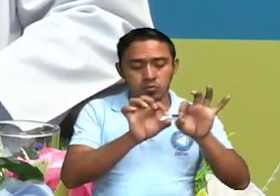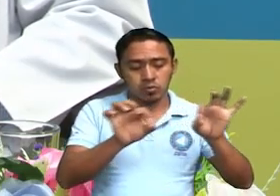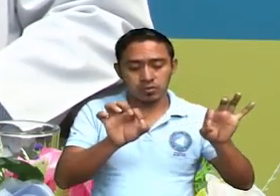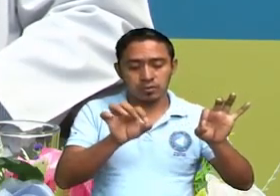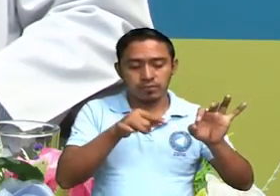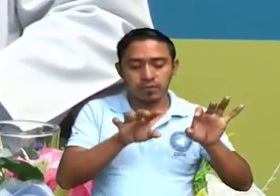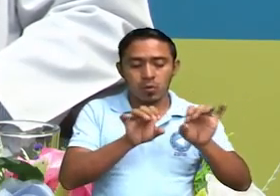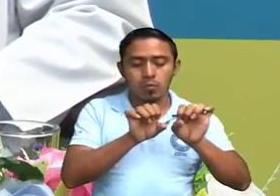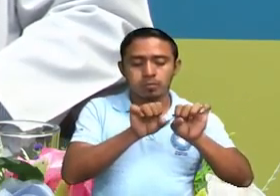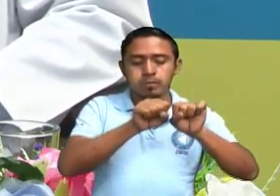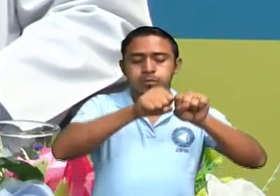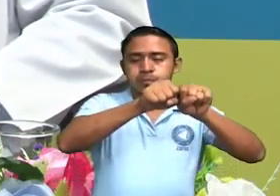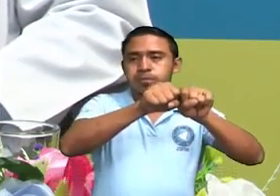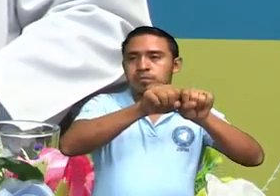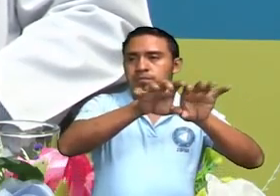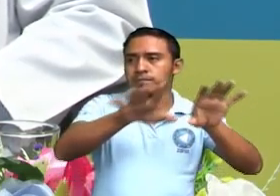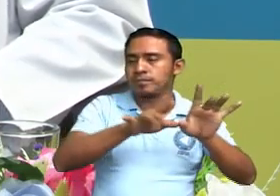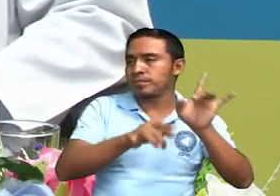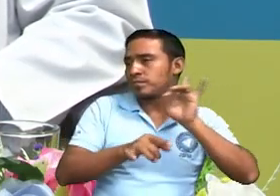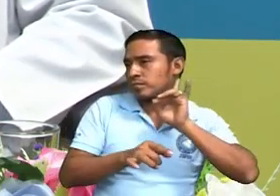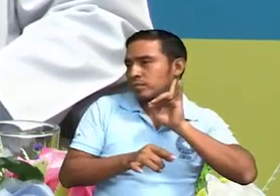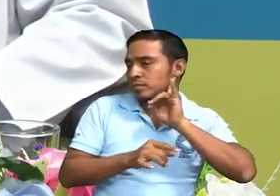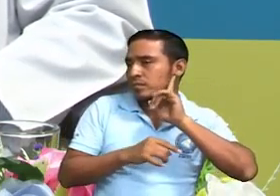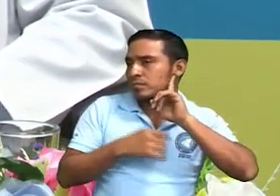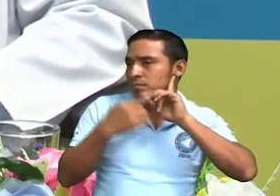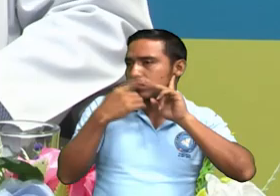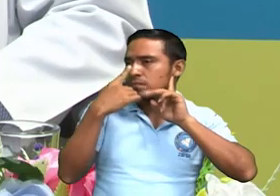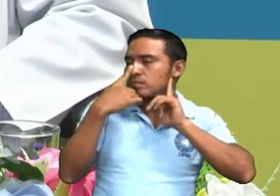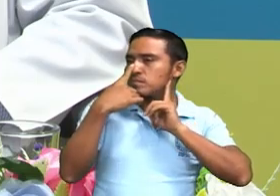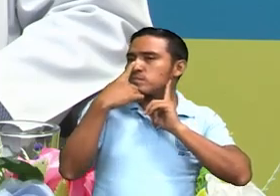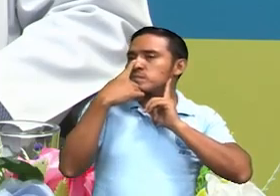que comunica con la nariz